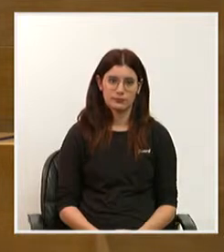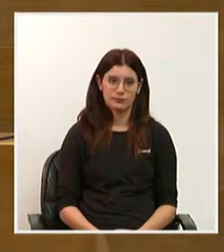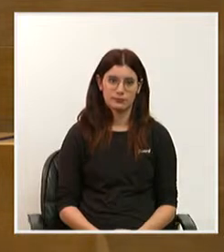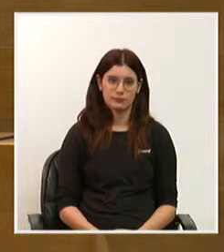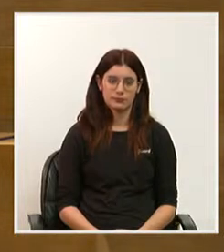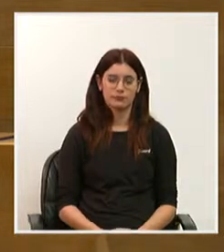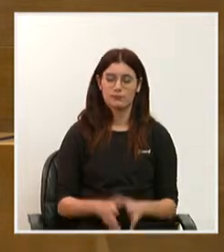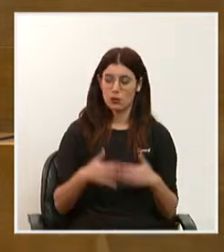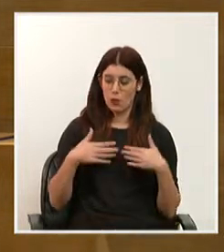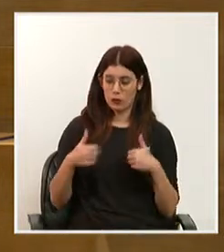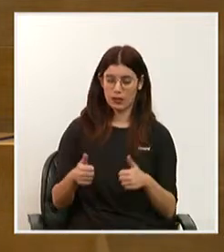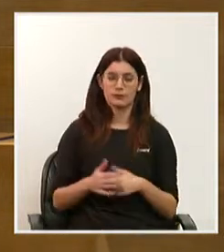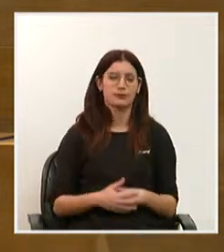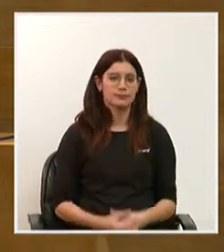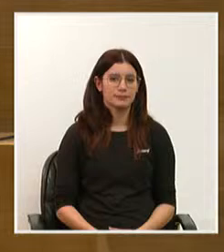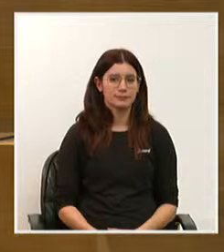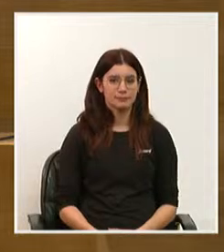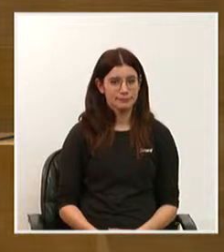Cuando